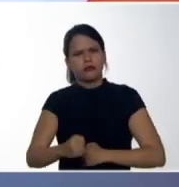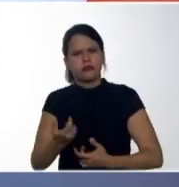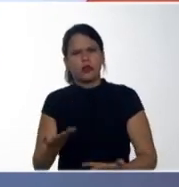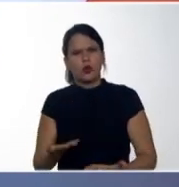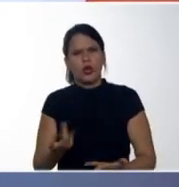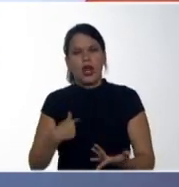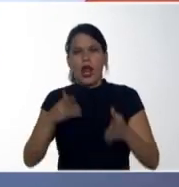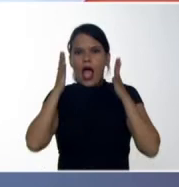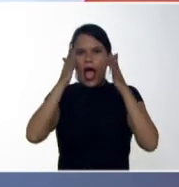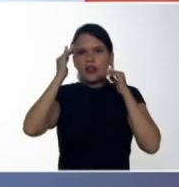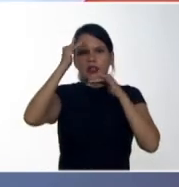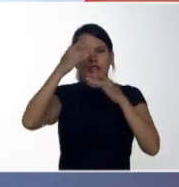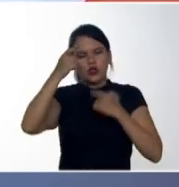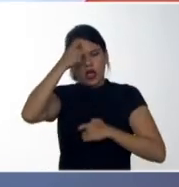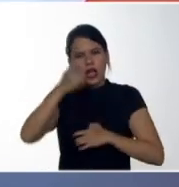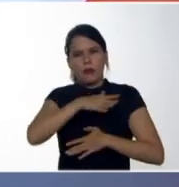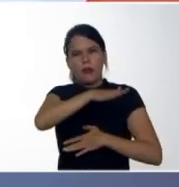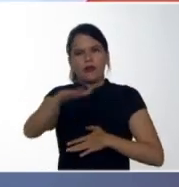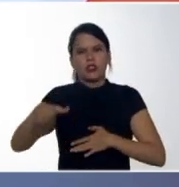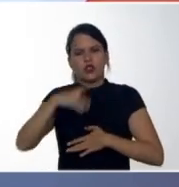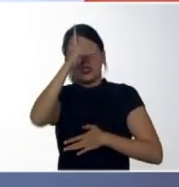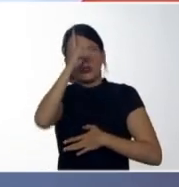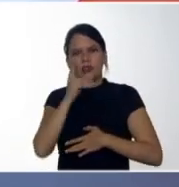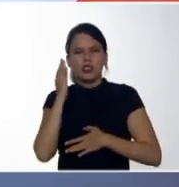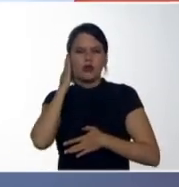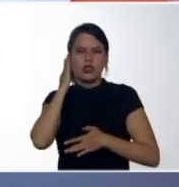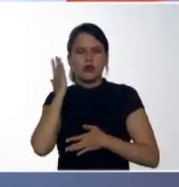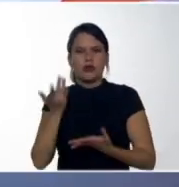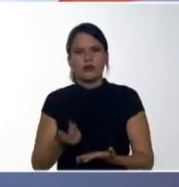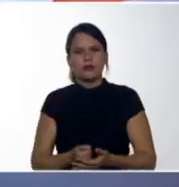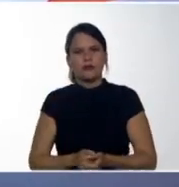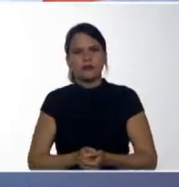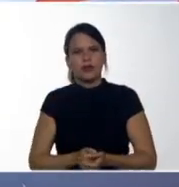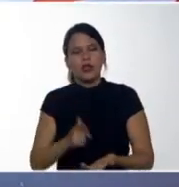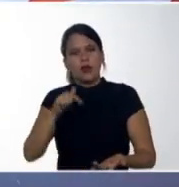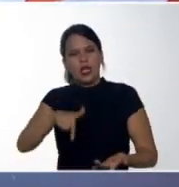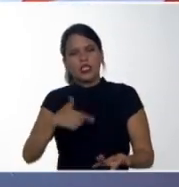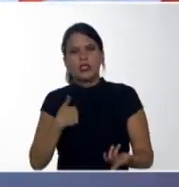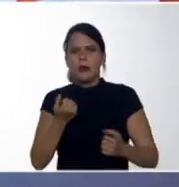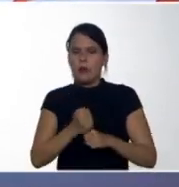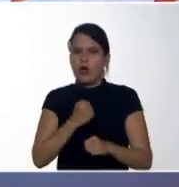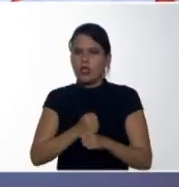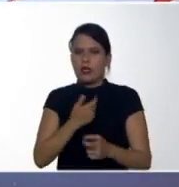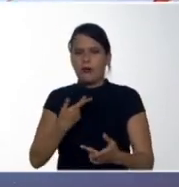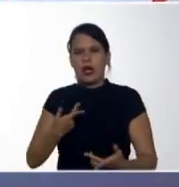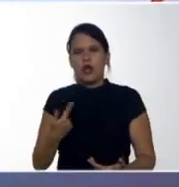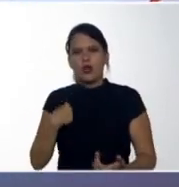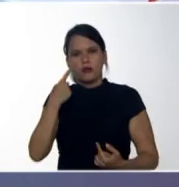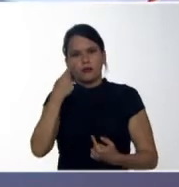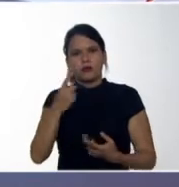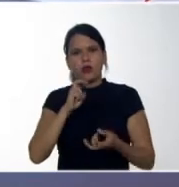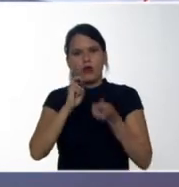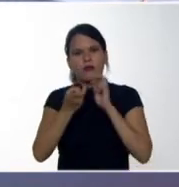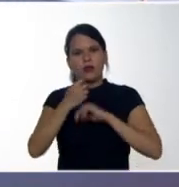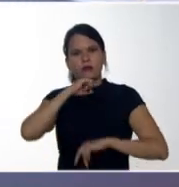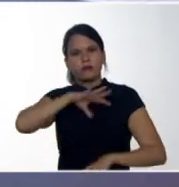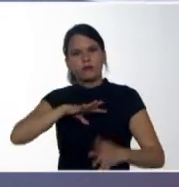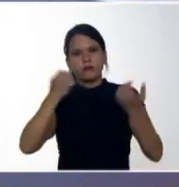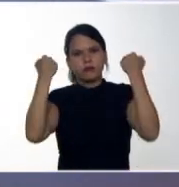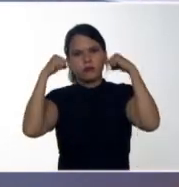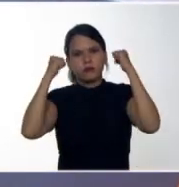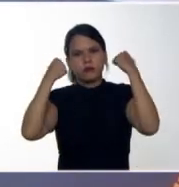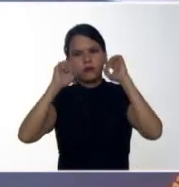la atención a la población con deficiencias auditivas. Ahora sí, vamos a trabajar lo que corresponde a los referentes